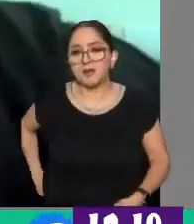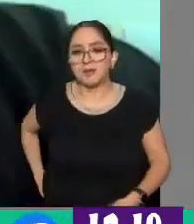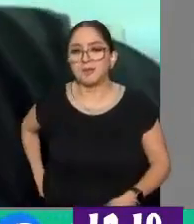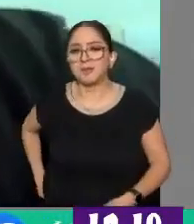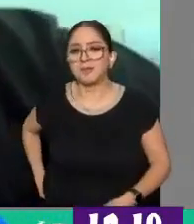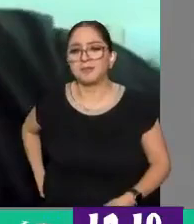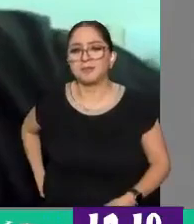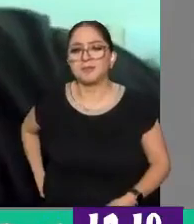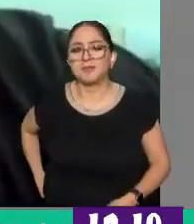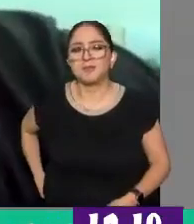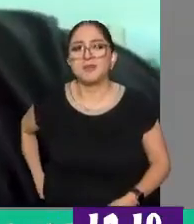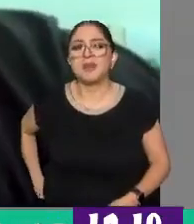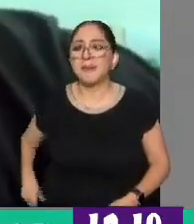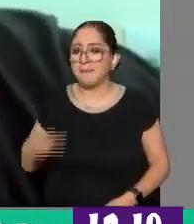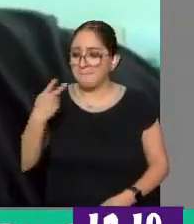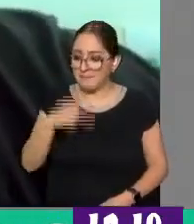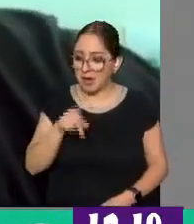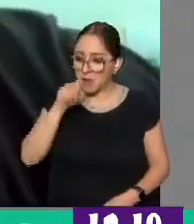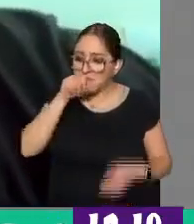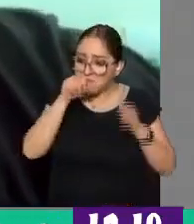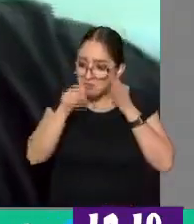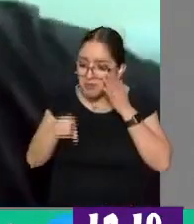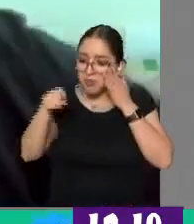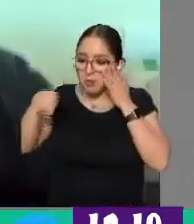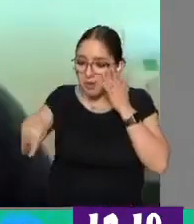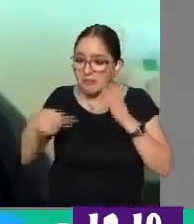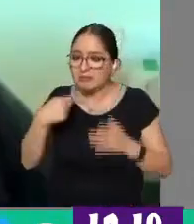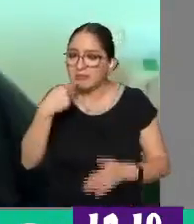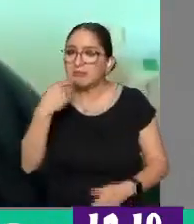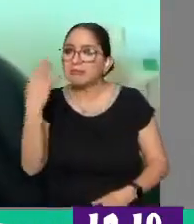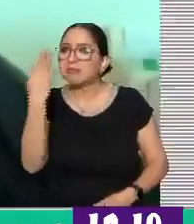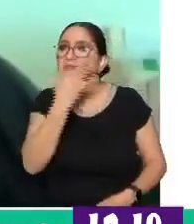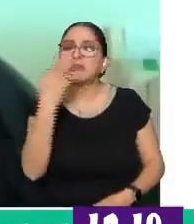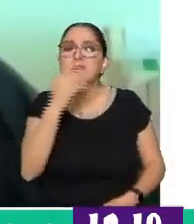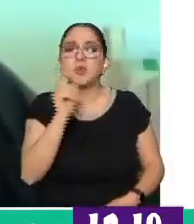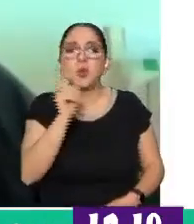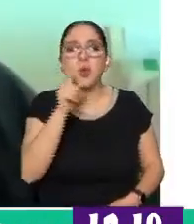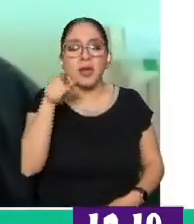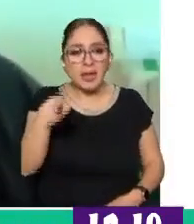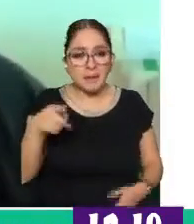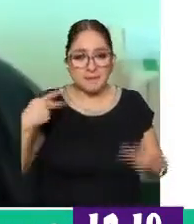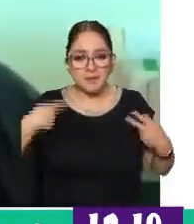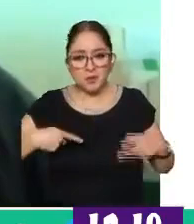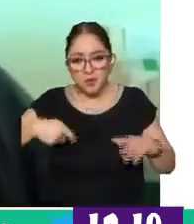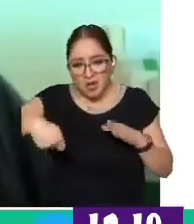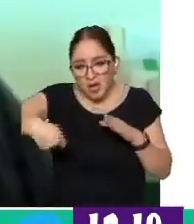Es el mismo charro, nada más que sin que te sepa rico. Se lo dan a las personas.